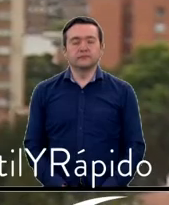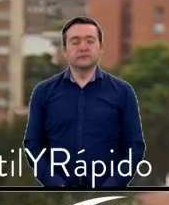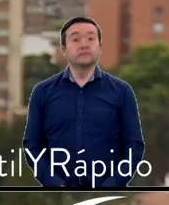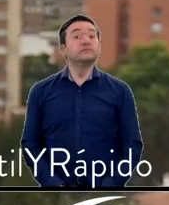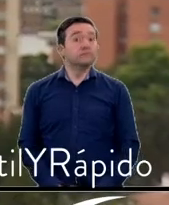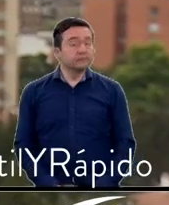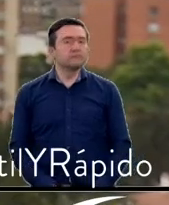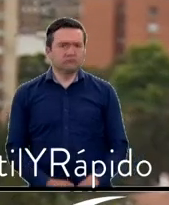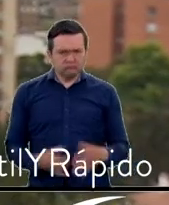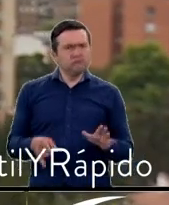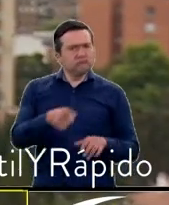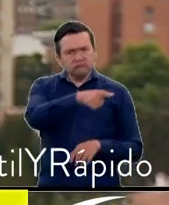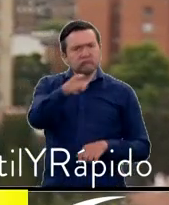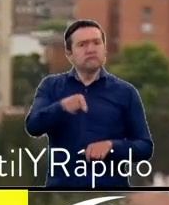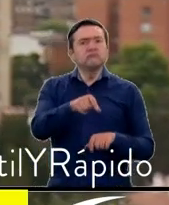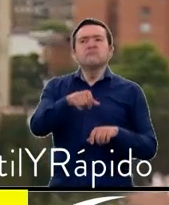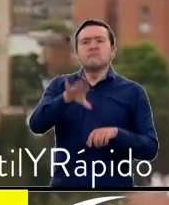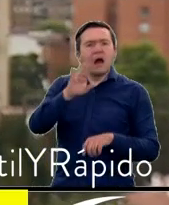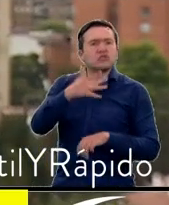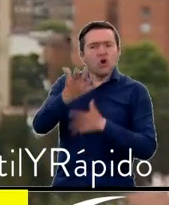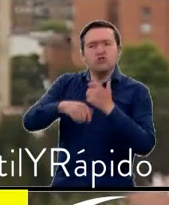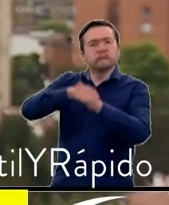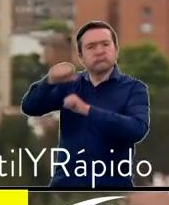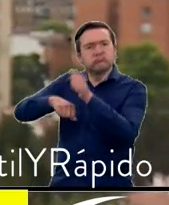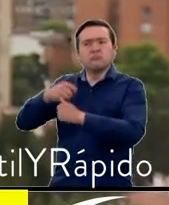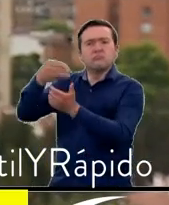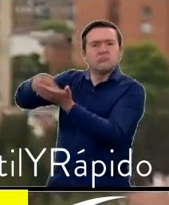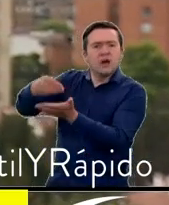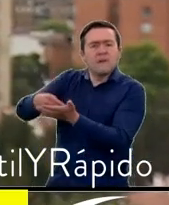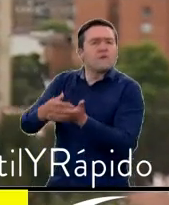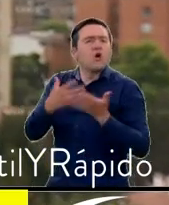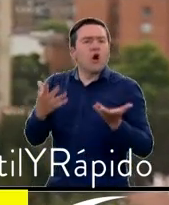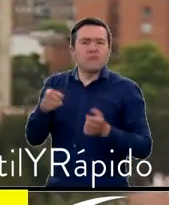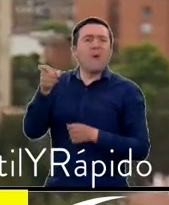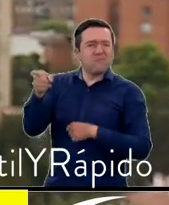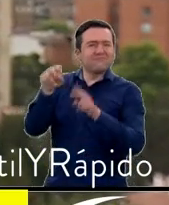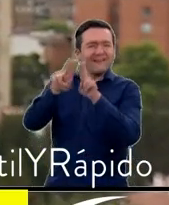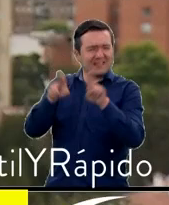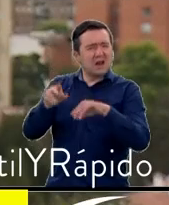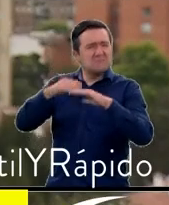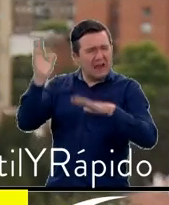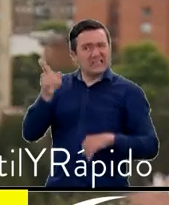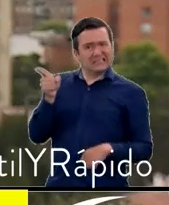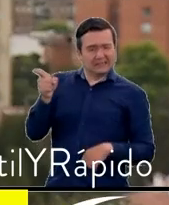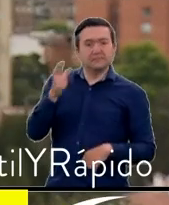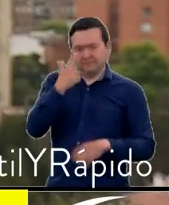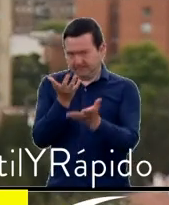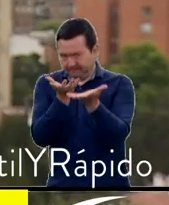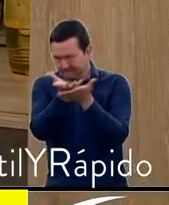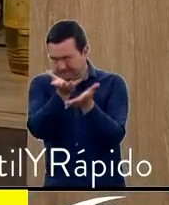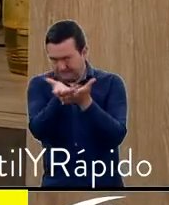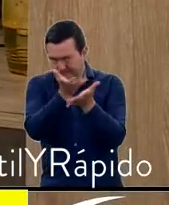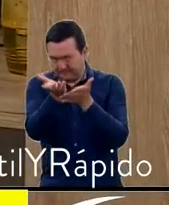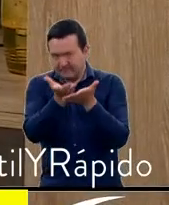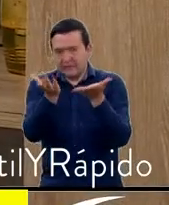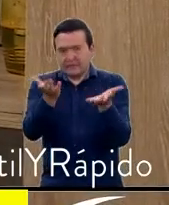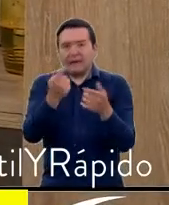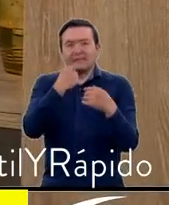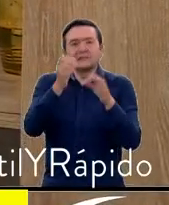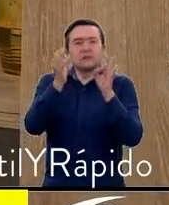En vista de que ya la mayoría de trámites y de transacciones se hacen por medios digitales, siga esas recomendaciones que entrega la